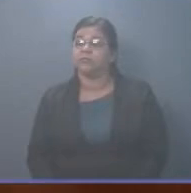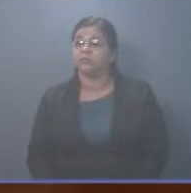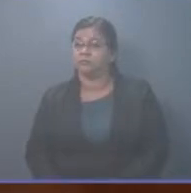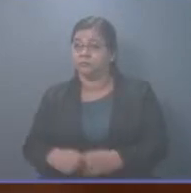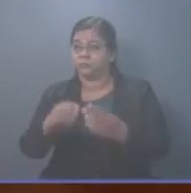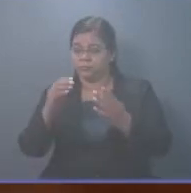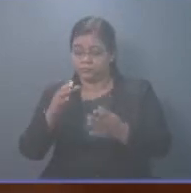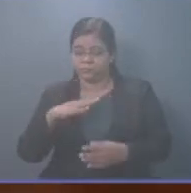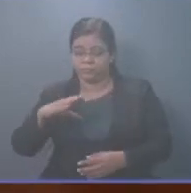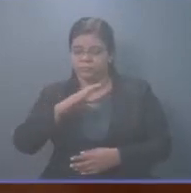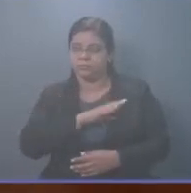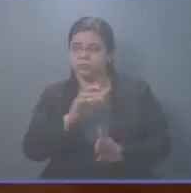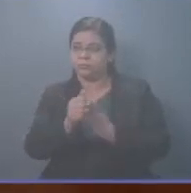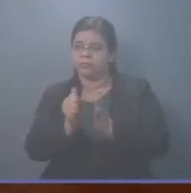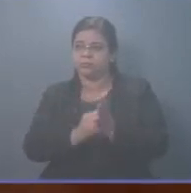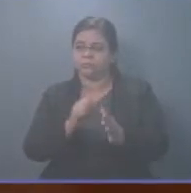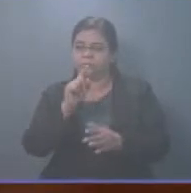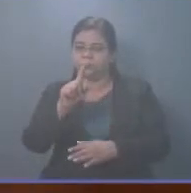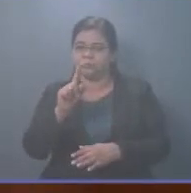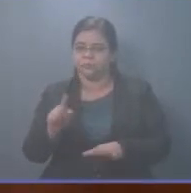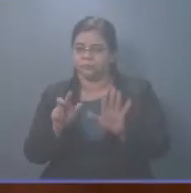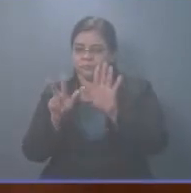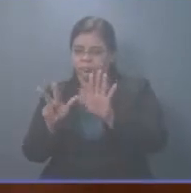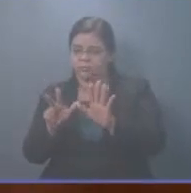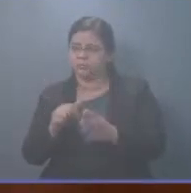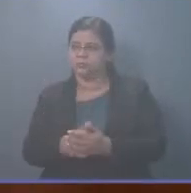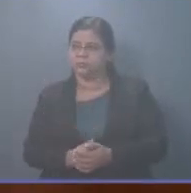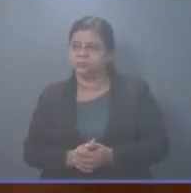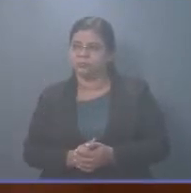Transición del Consejo, artículo 118.